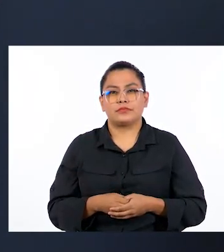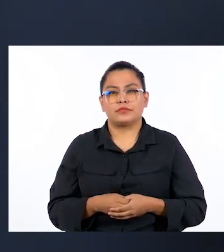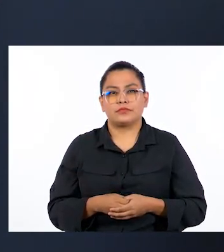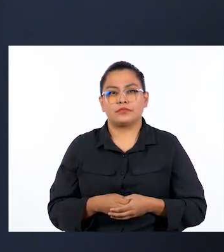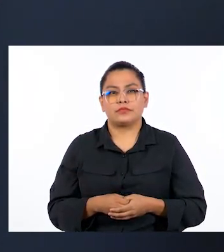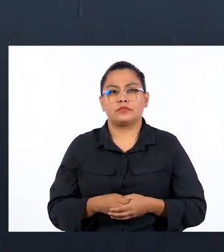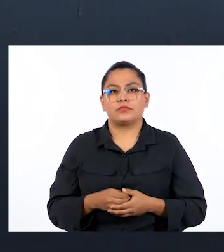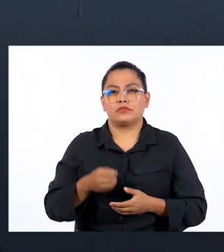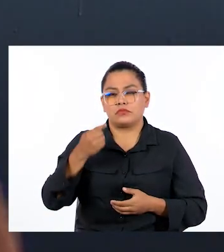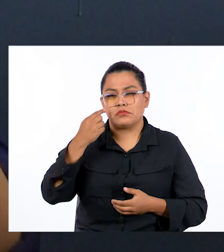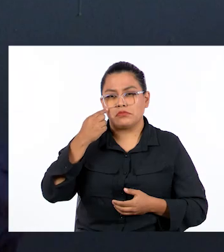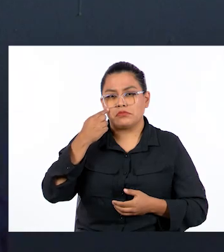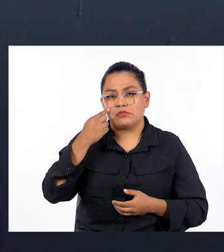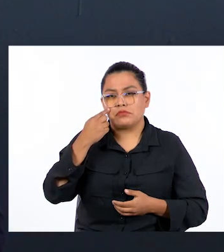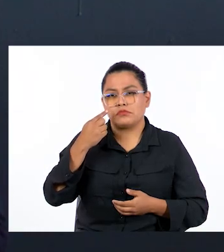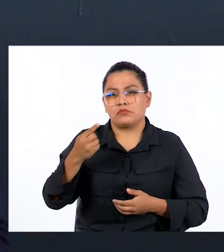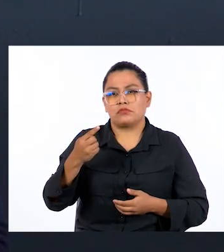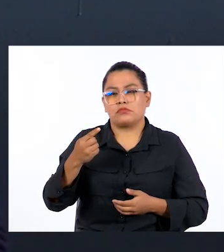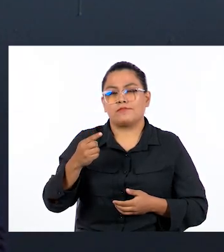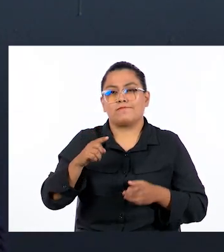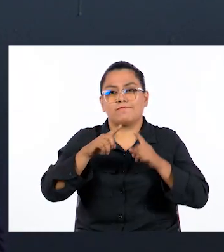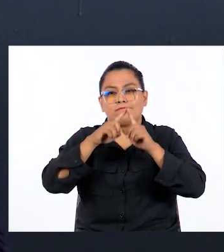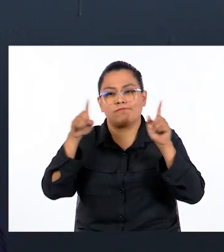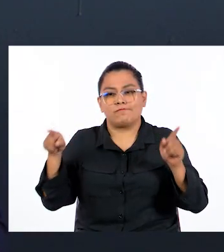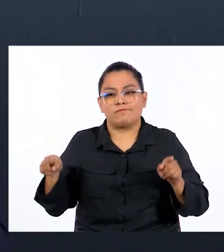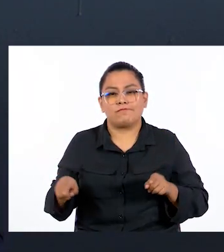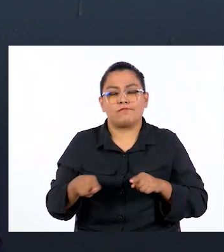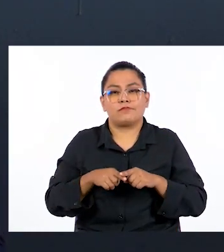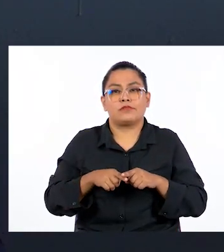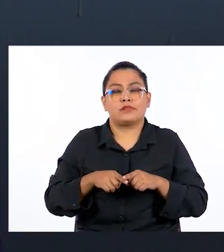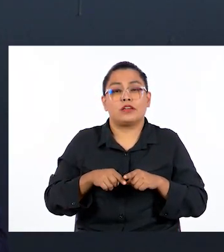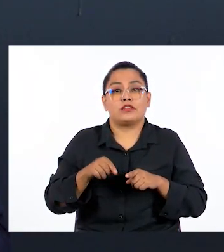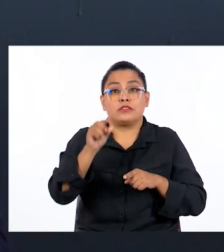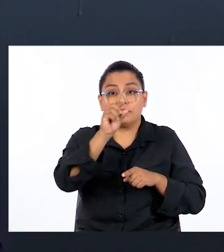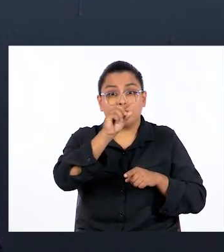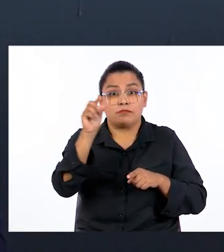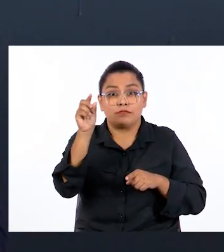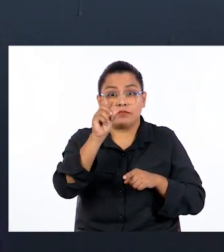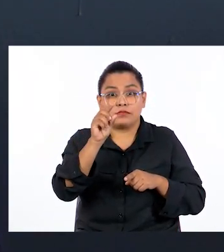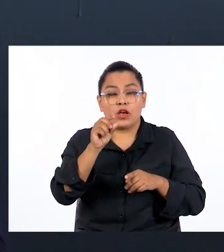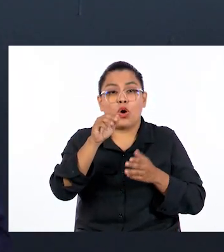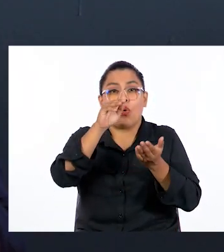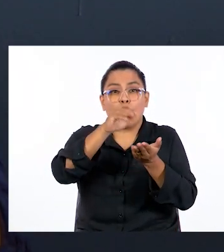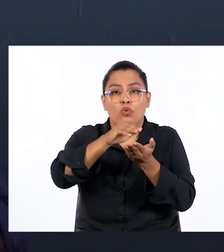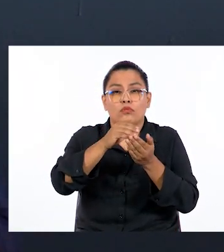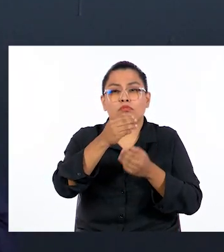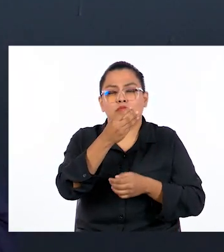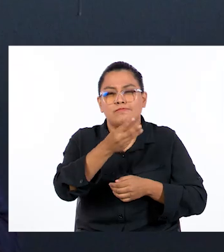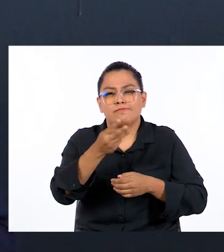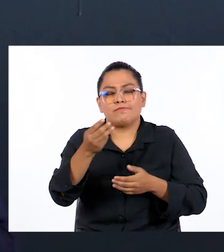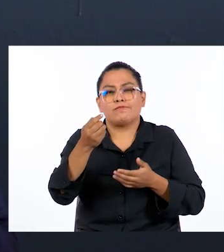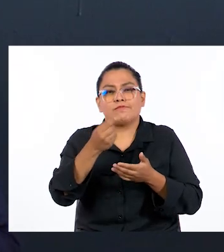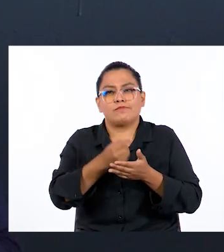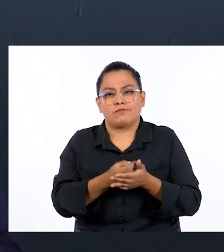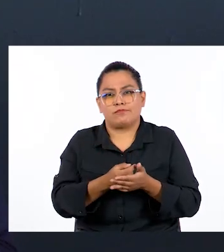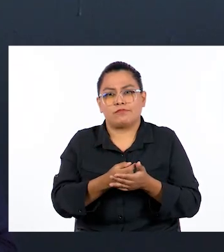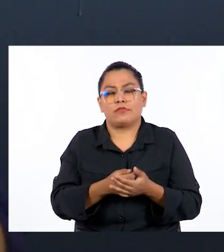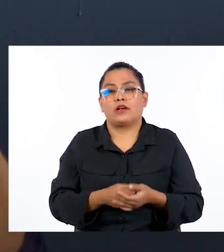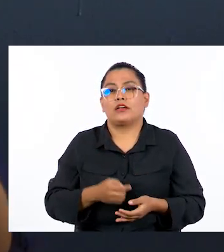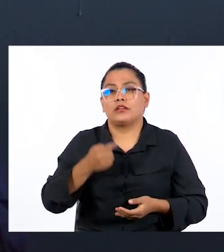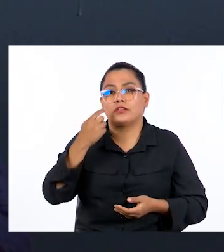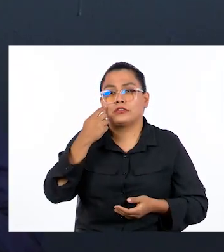textual. También hay una prueba de aprendizaje escrita, que está acompañada por su descriptor y